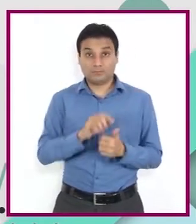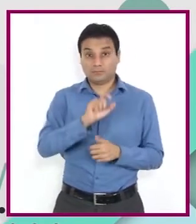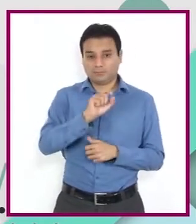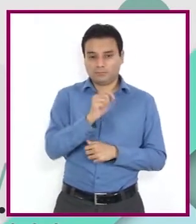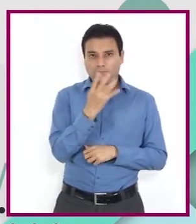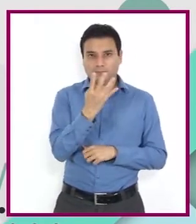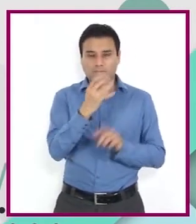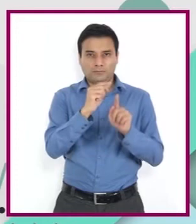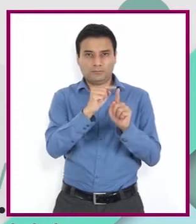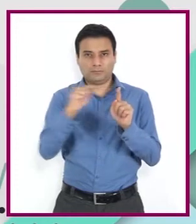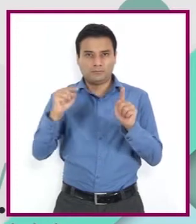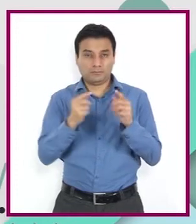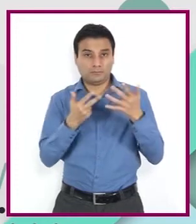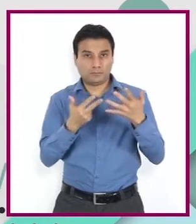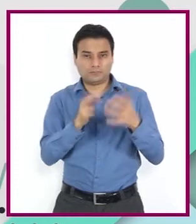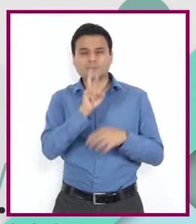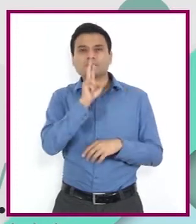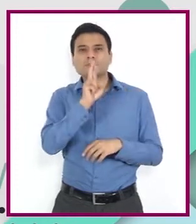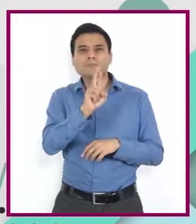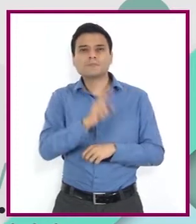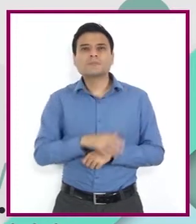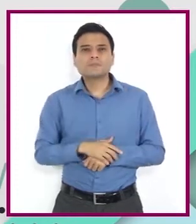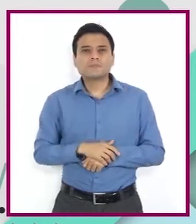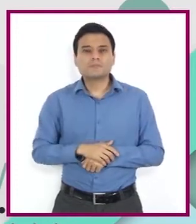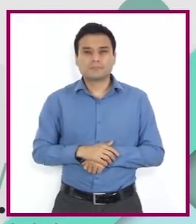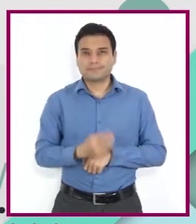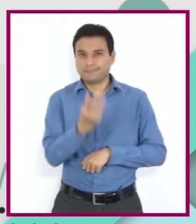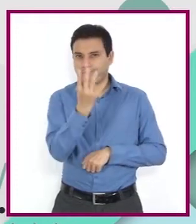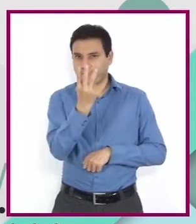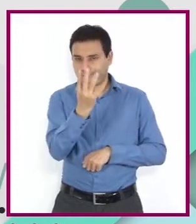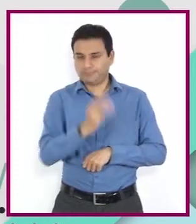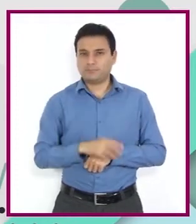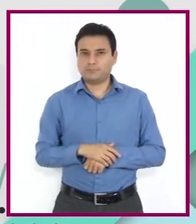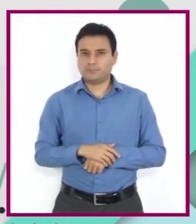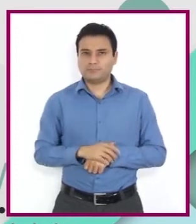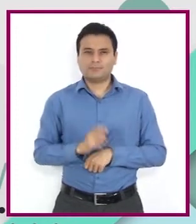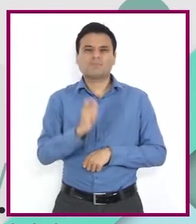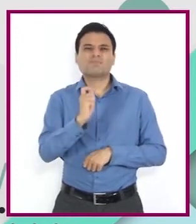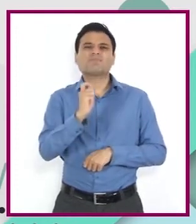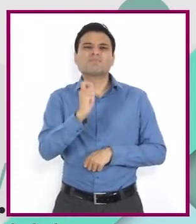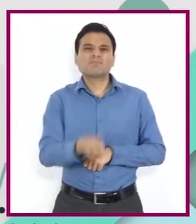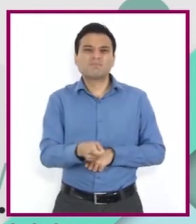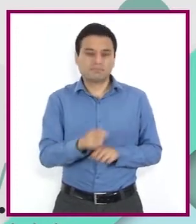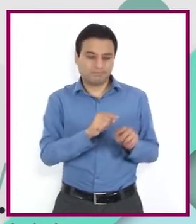cuadrados entre 8 metros, lo que da como resultado 3 metros, que